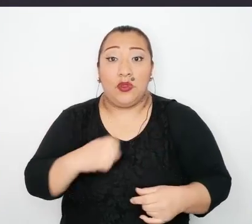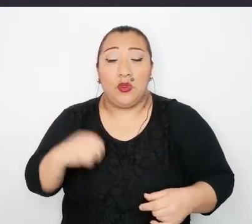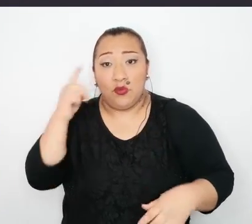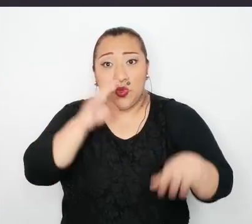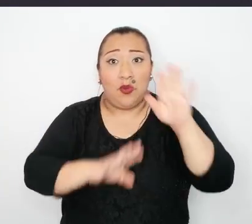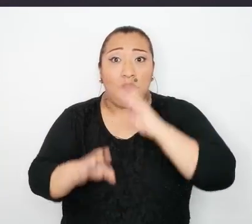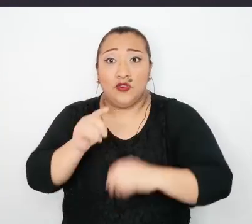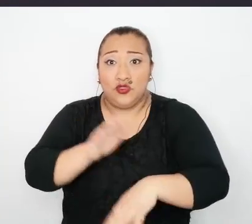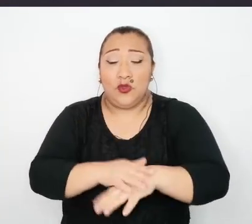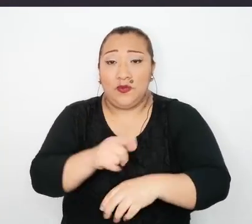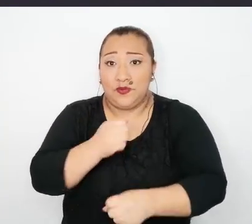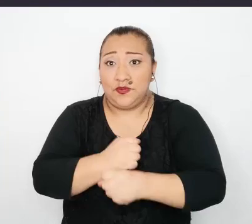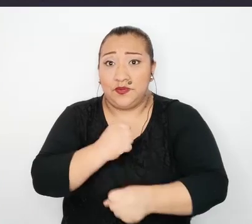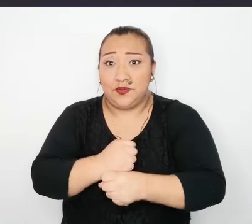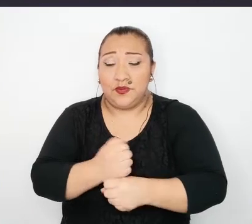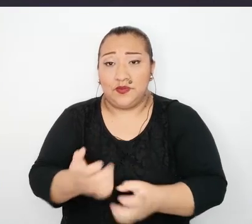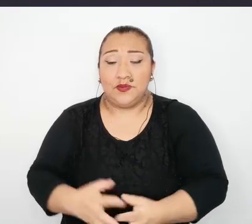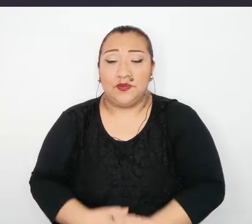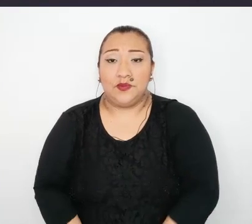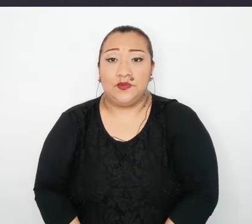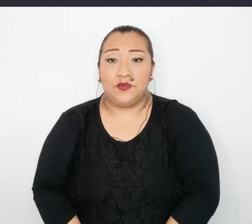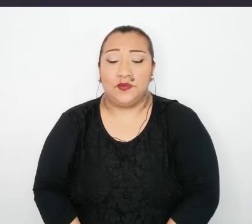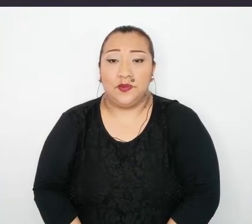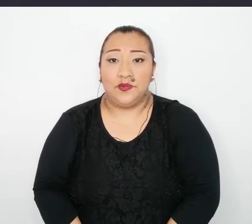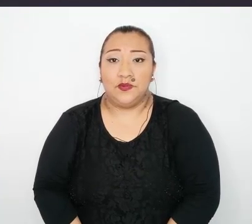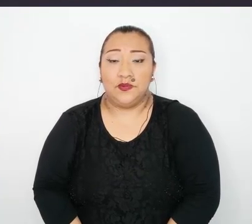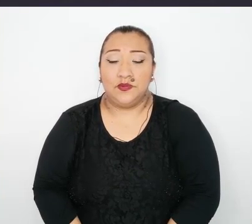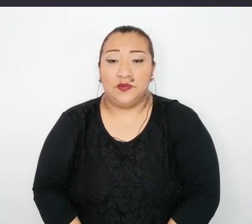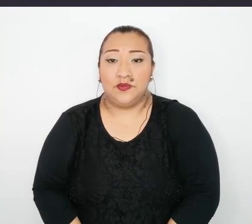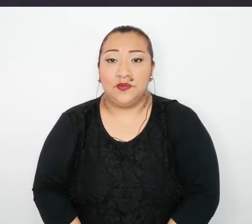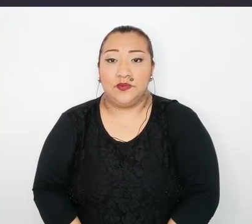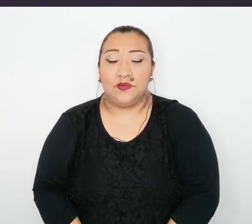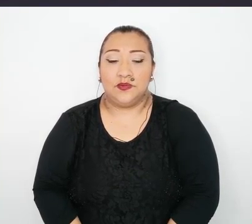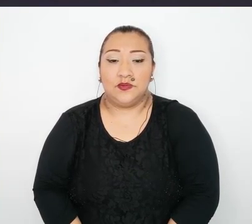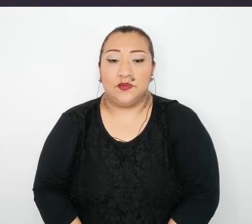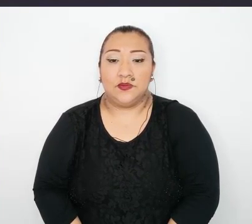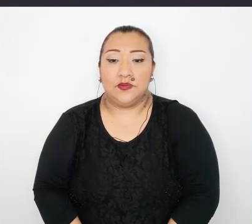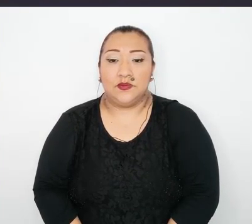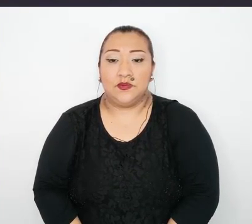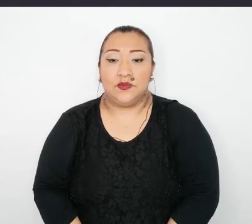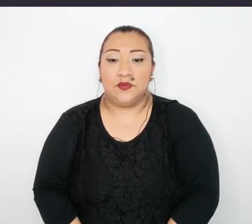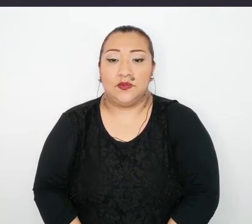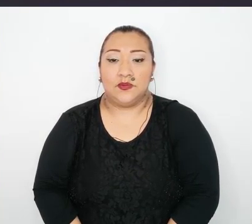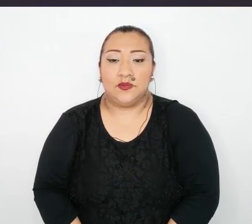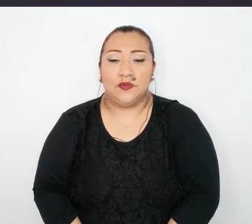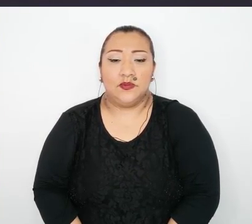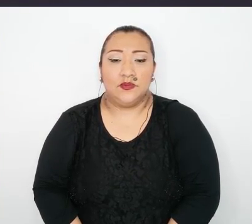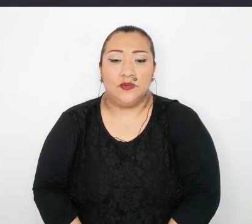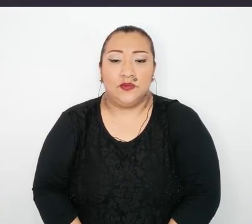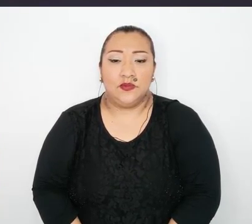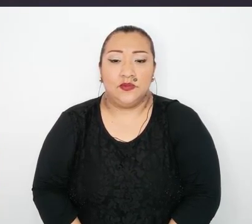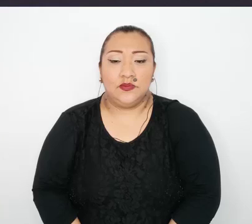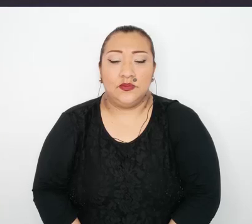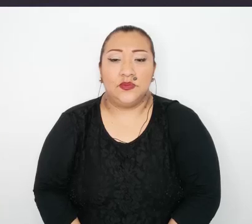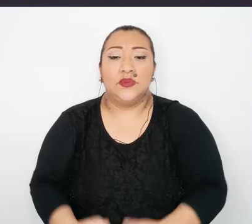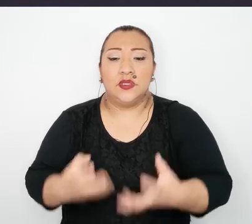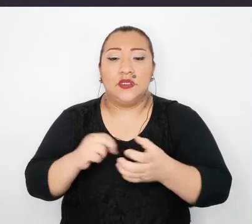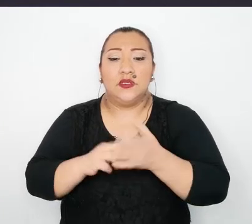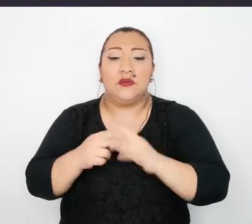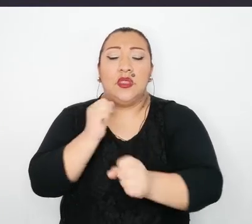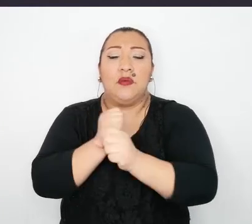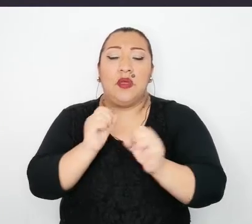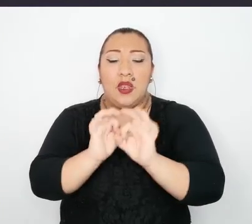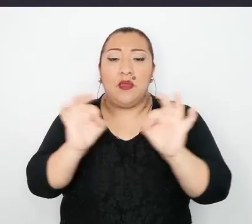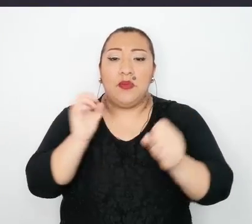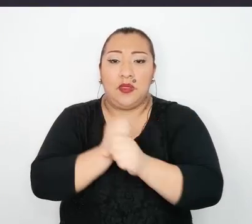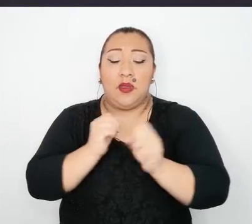de comunicación, que no se nos permita ingresar a ciertos eventos que tienen ellos. ¿Cuál sería su invocación en todo caso en aras